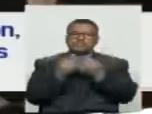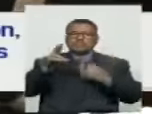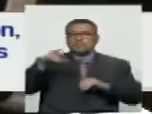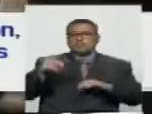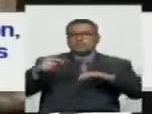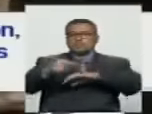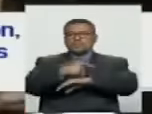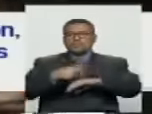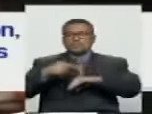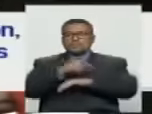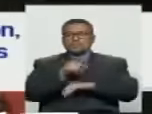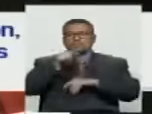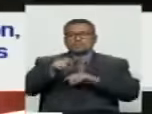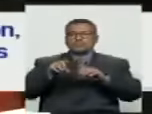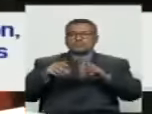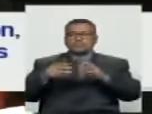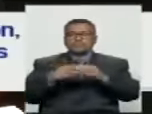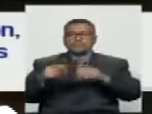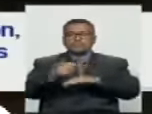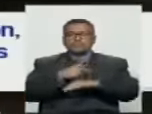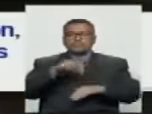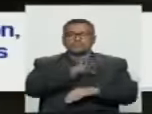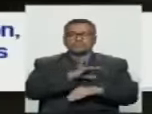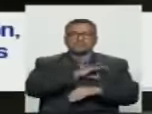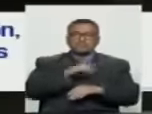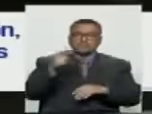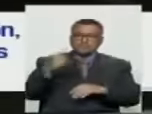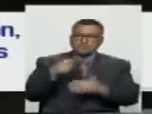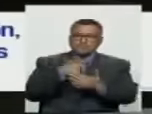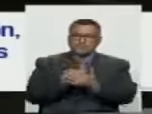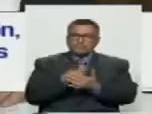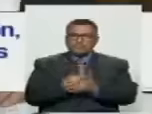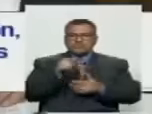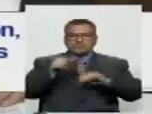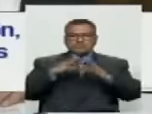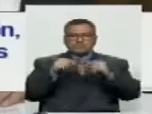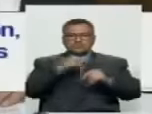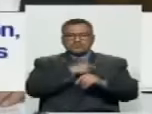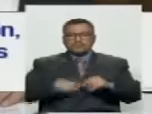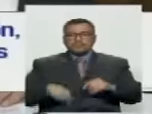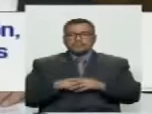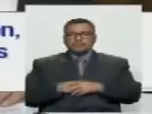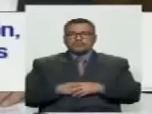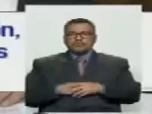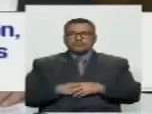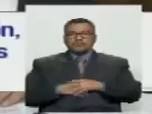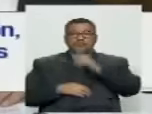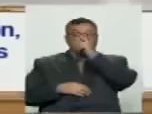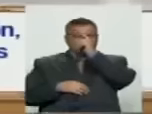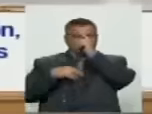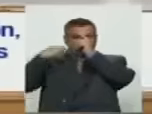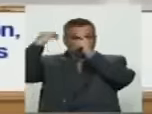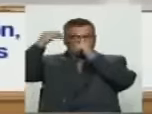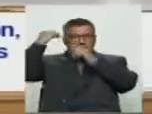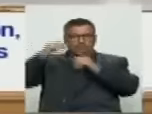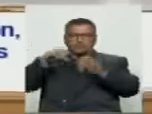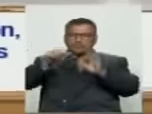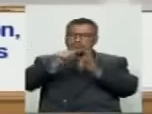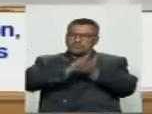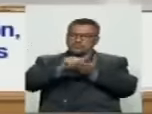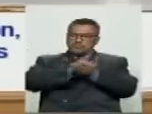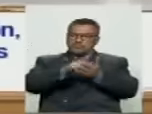no gubernamentales y organizaciones sociales sin fines de lucro. Es todo, ciudadano presidente. En consideración el